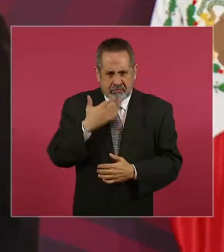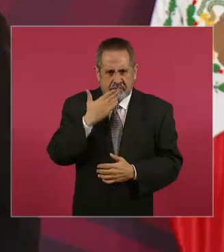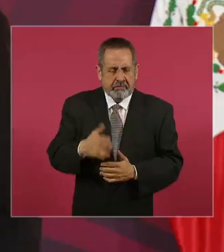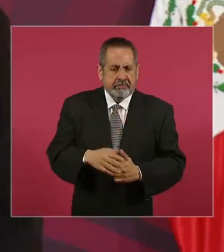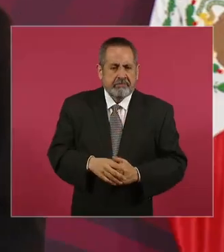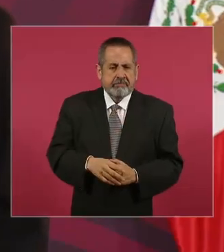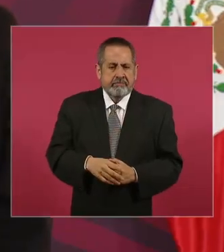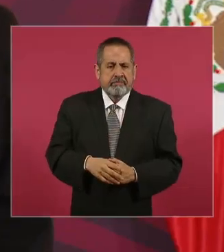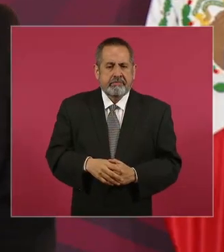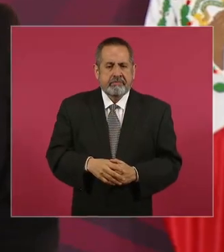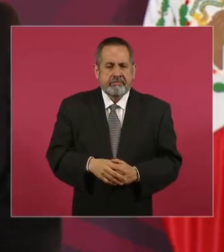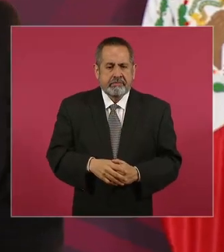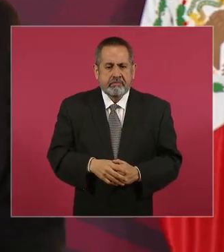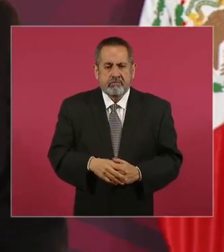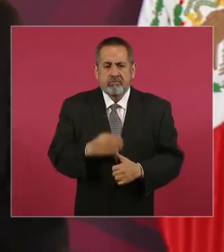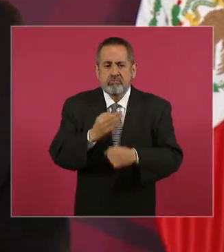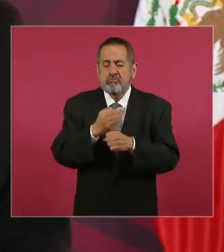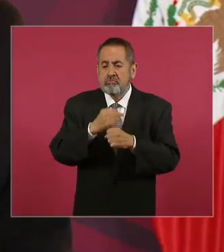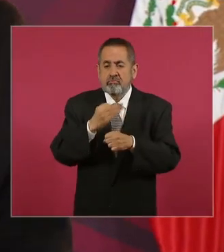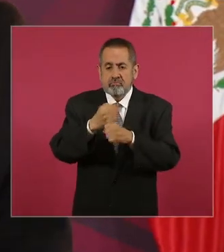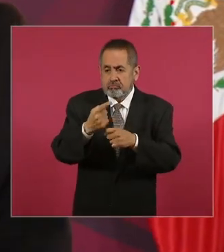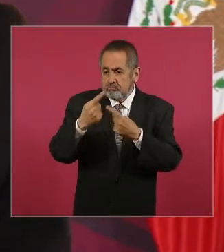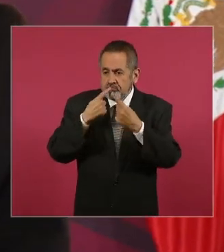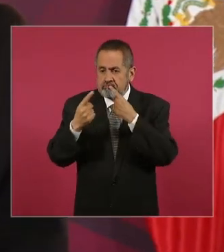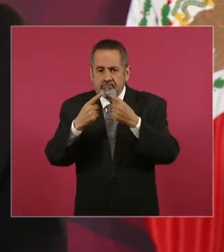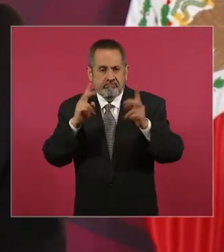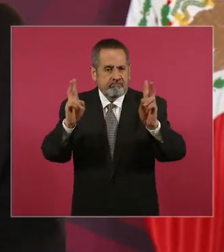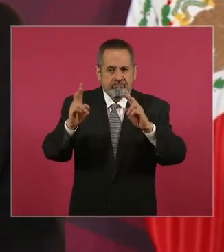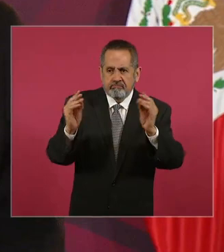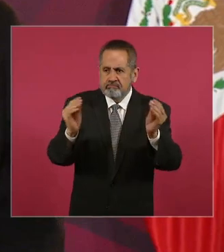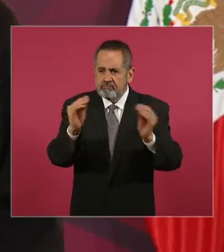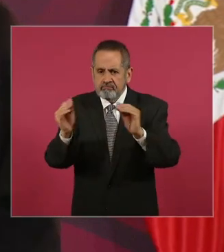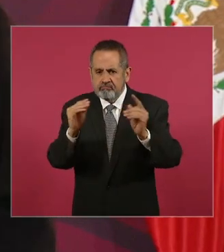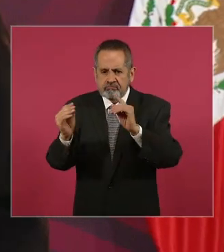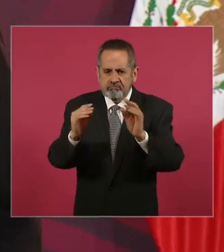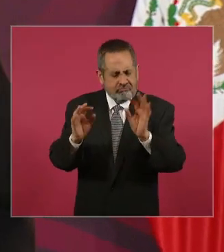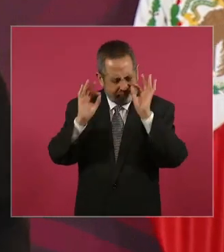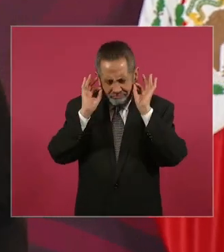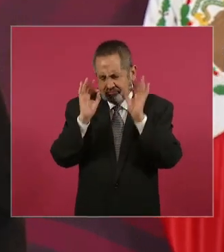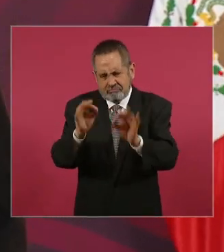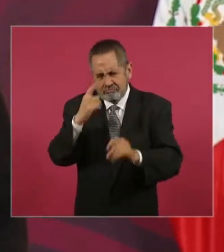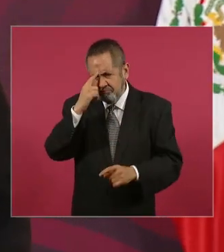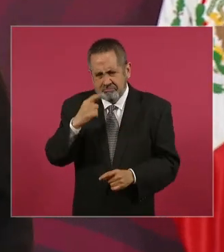¿sí?, que salgan todos estos temas, porque